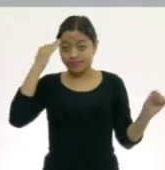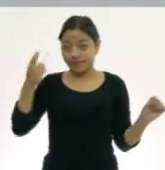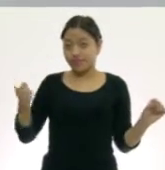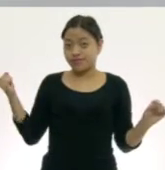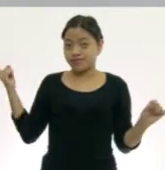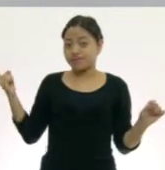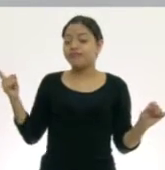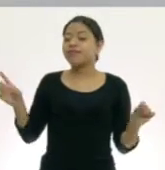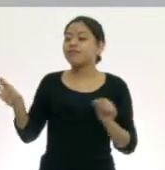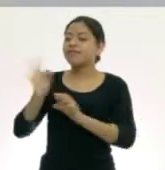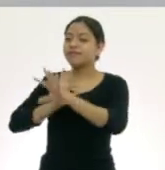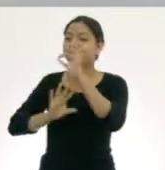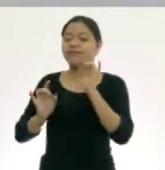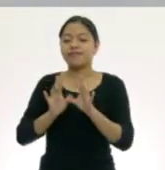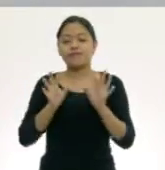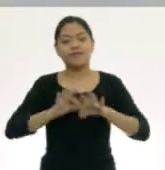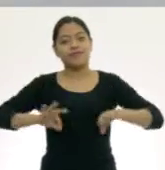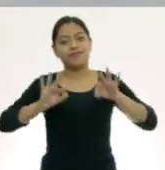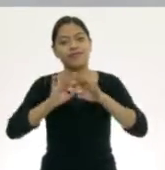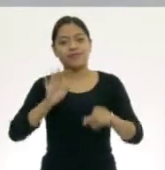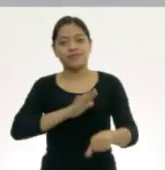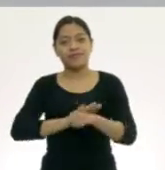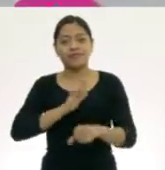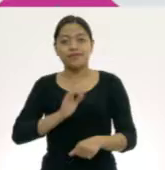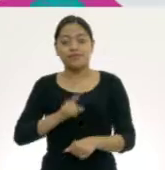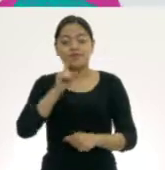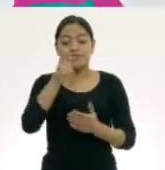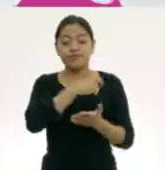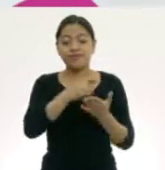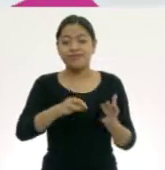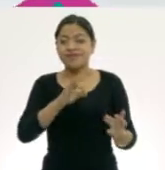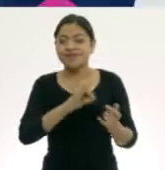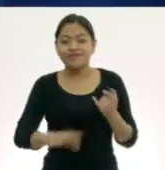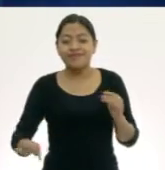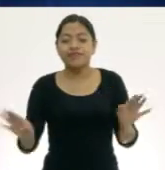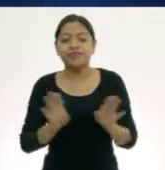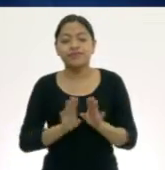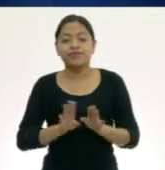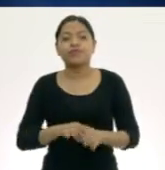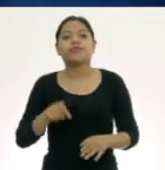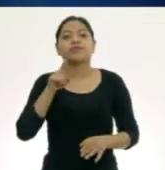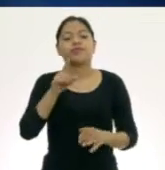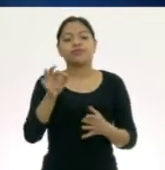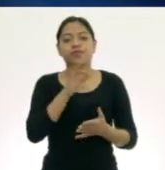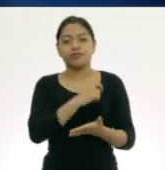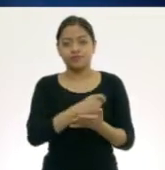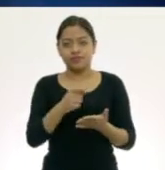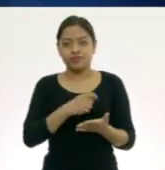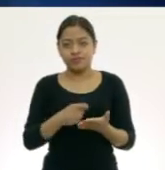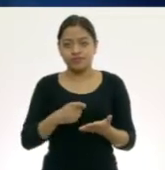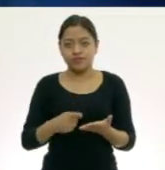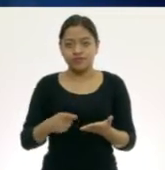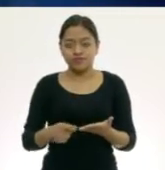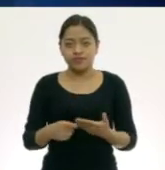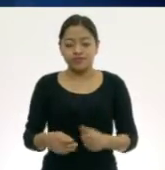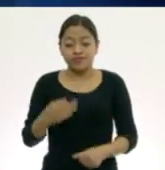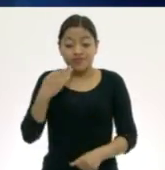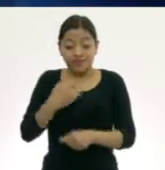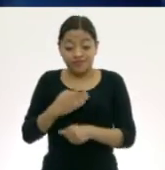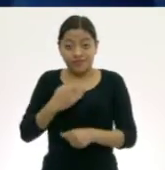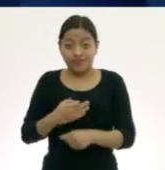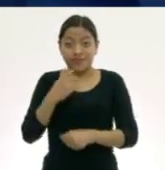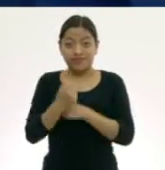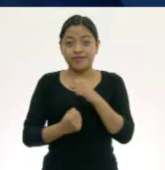esos hechos más relevantes. ¿Cómo terminarás tu redacción? Vas a escribir qué te ocurrió, qué está pasando en este